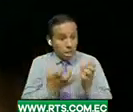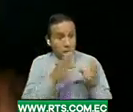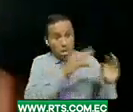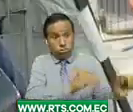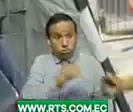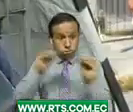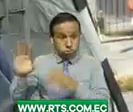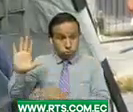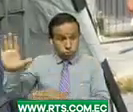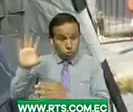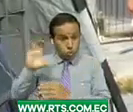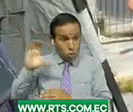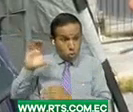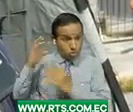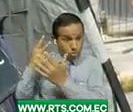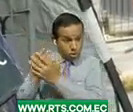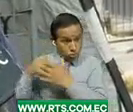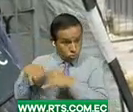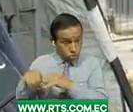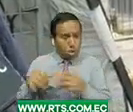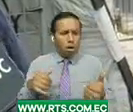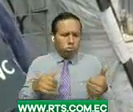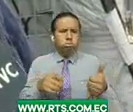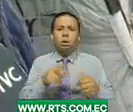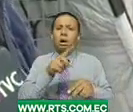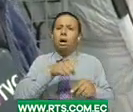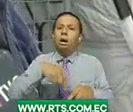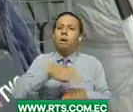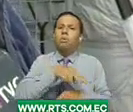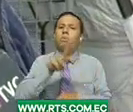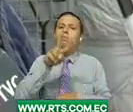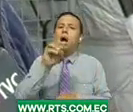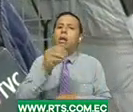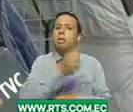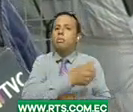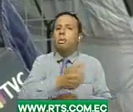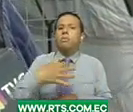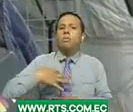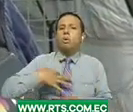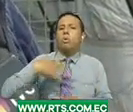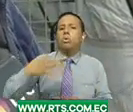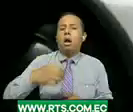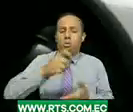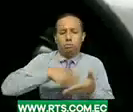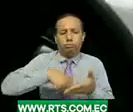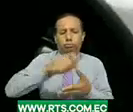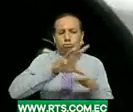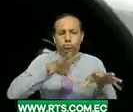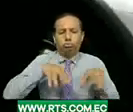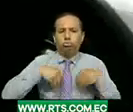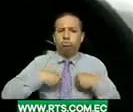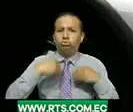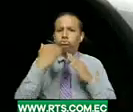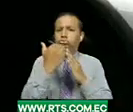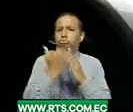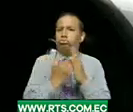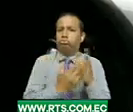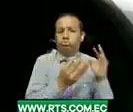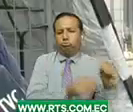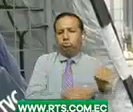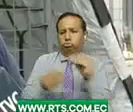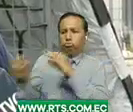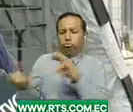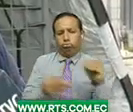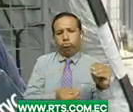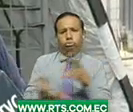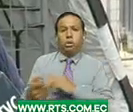país. Prácticamente firmaron unos 20 la solicitud voluntaria para ser repatriados. No quieren ser repatriados porque ellos